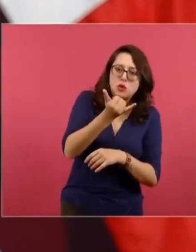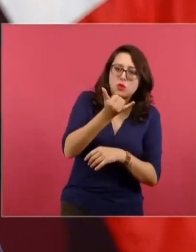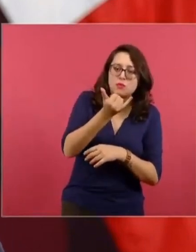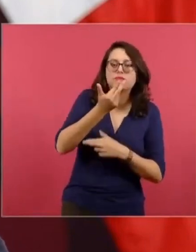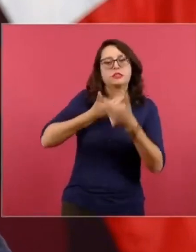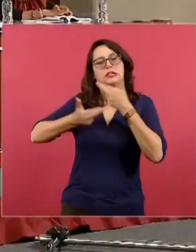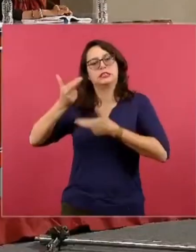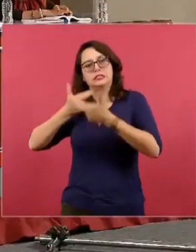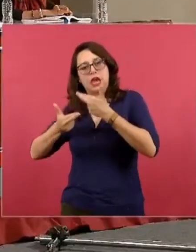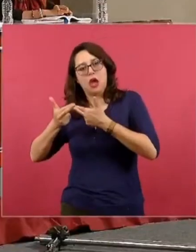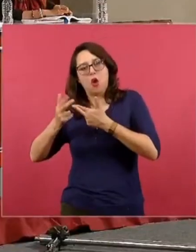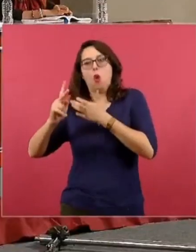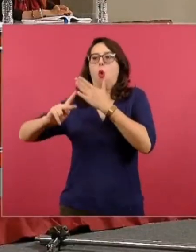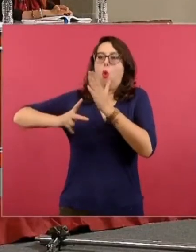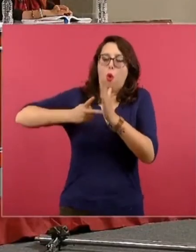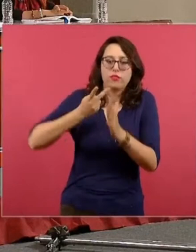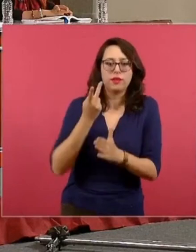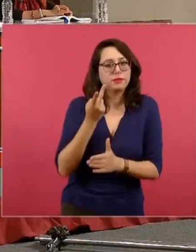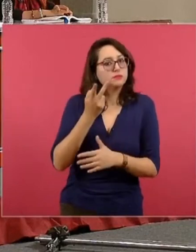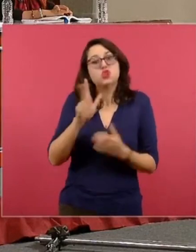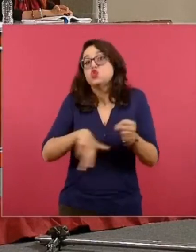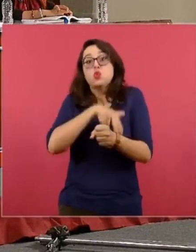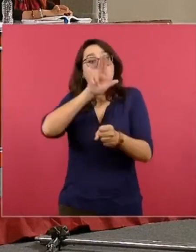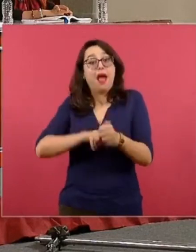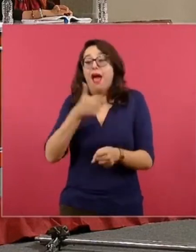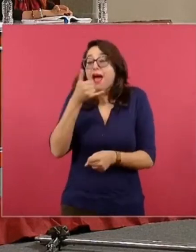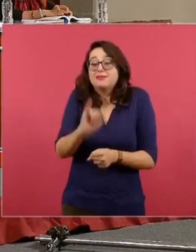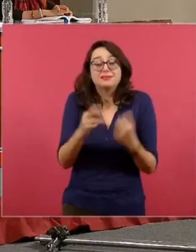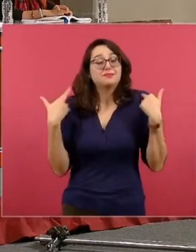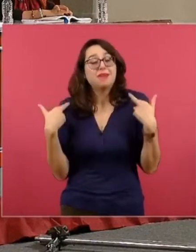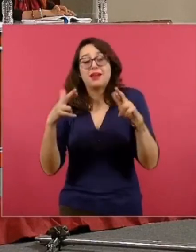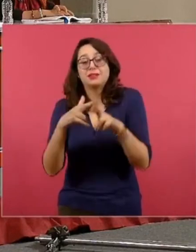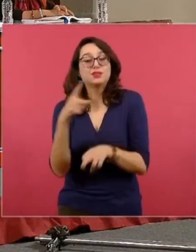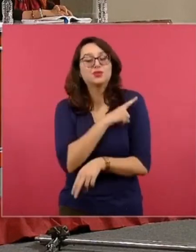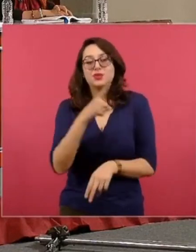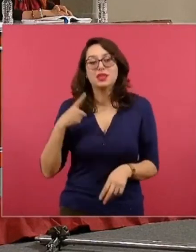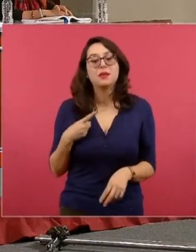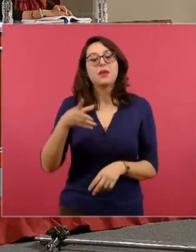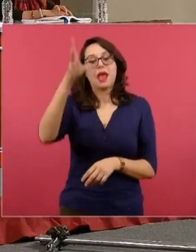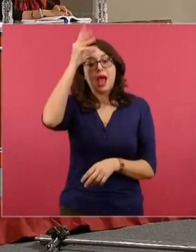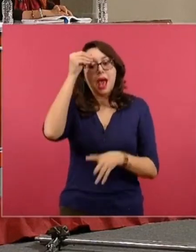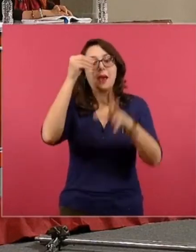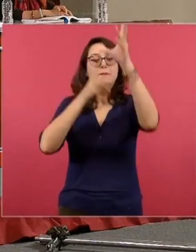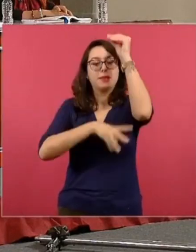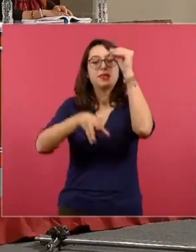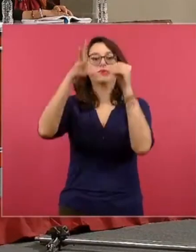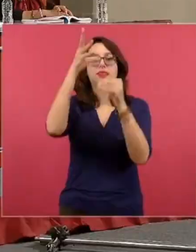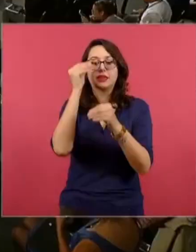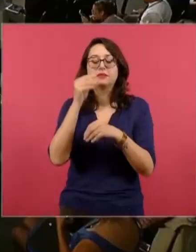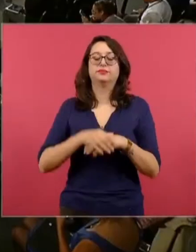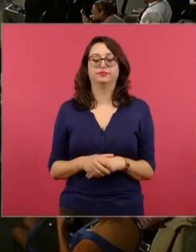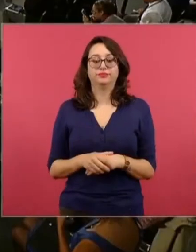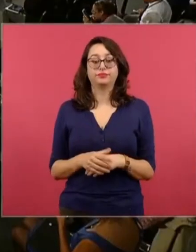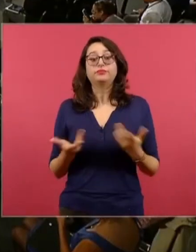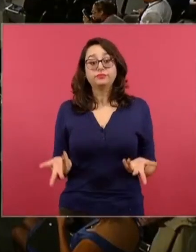volver a intentar. Hay un cambio paulatino. Hay una cosa que yo añadiría a lo de normales, es este año